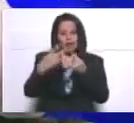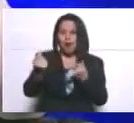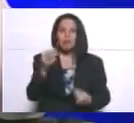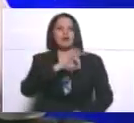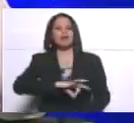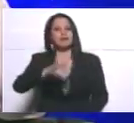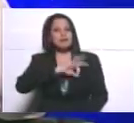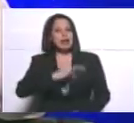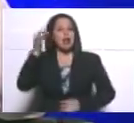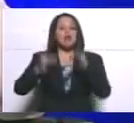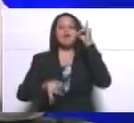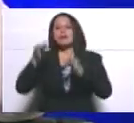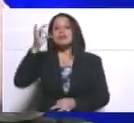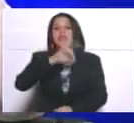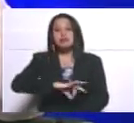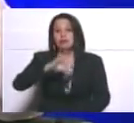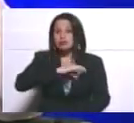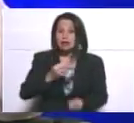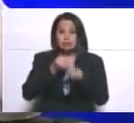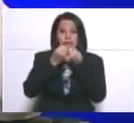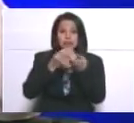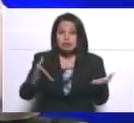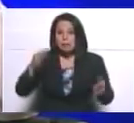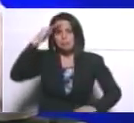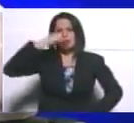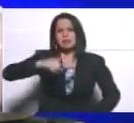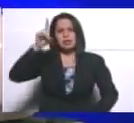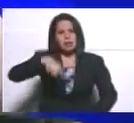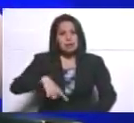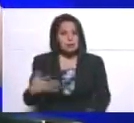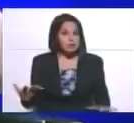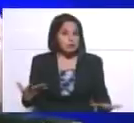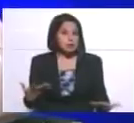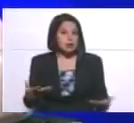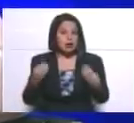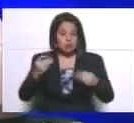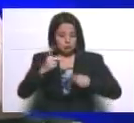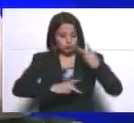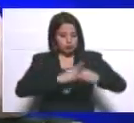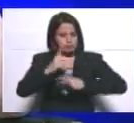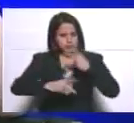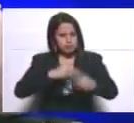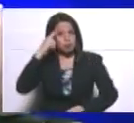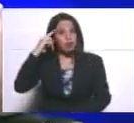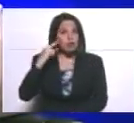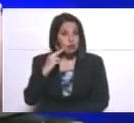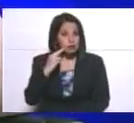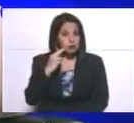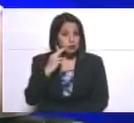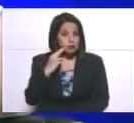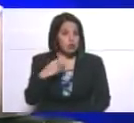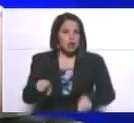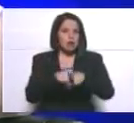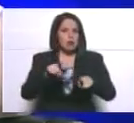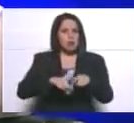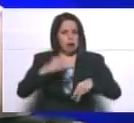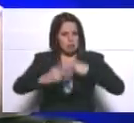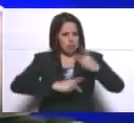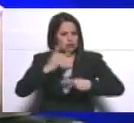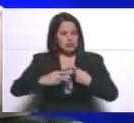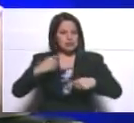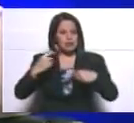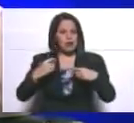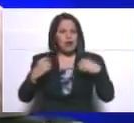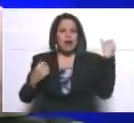de la justicia social y en el ámbito militar. Él dice, bueno, este es el proceso bolivariano. Los procesos de izquierda venían